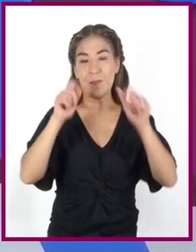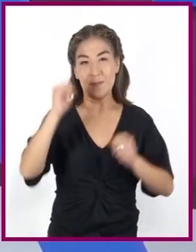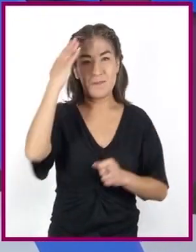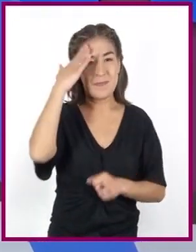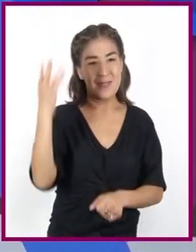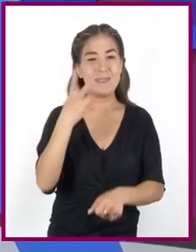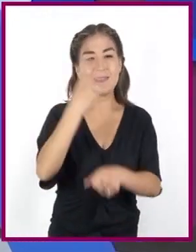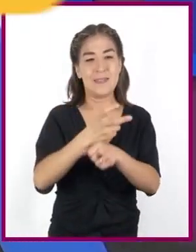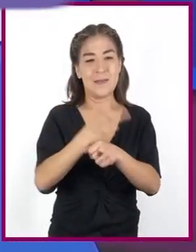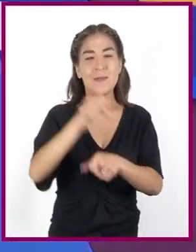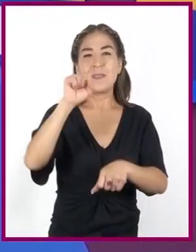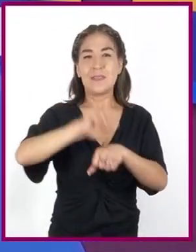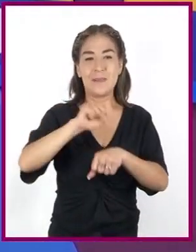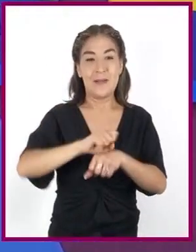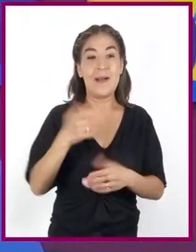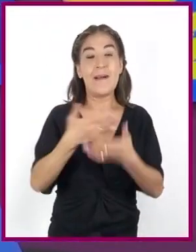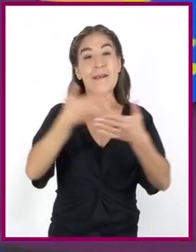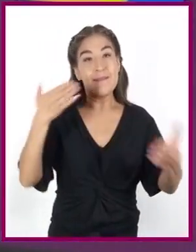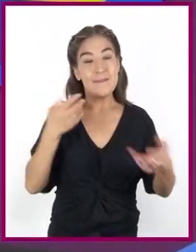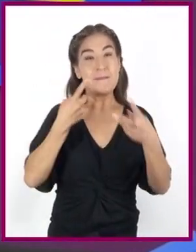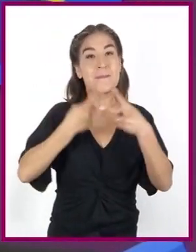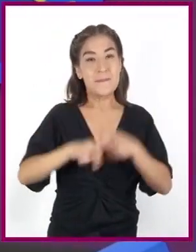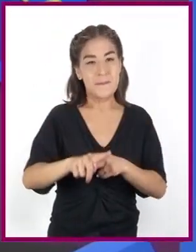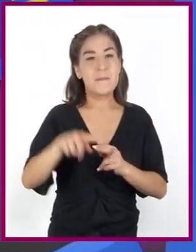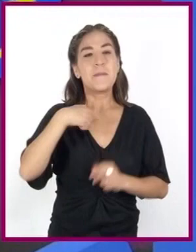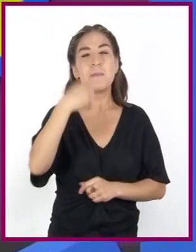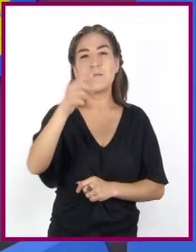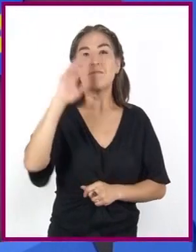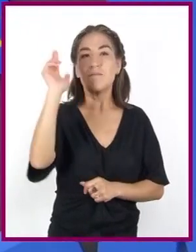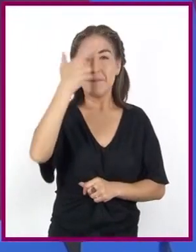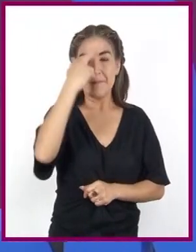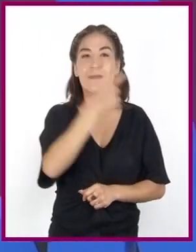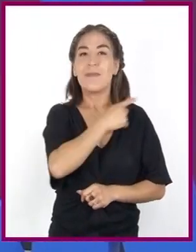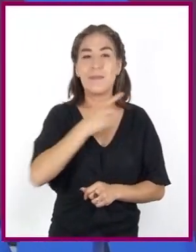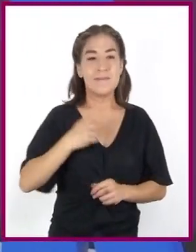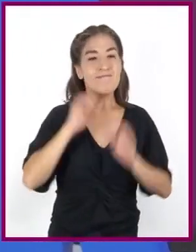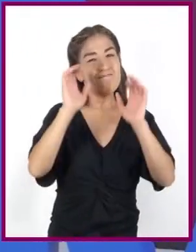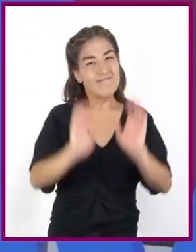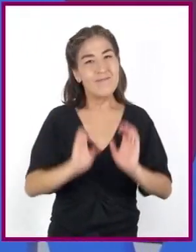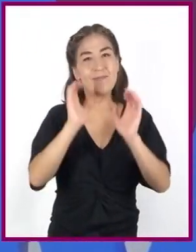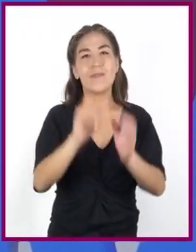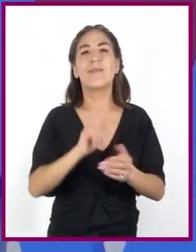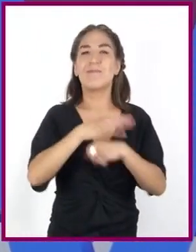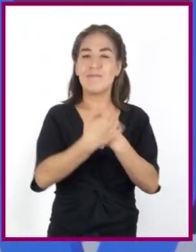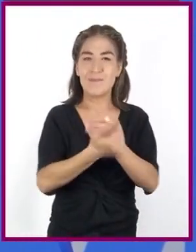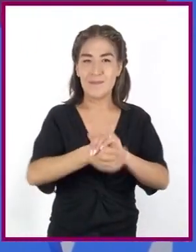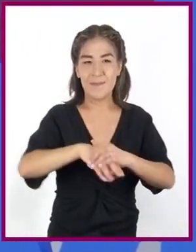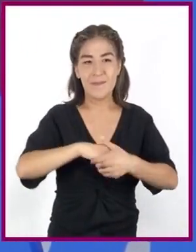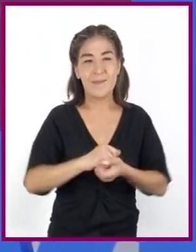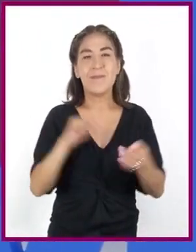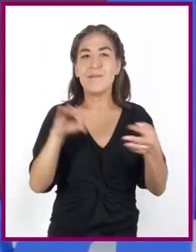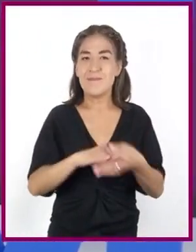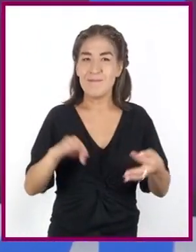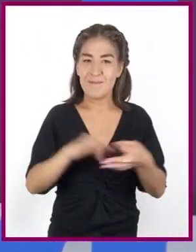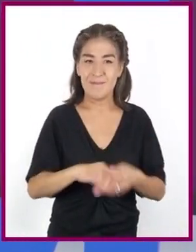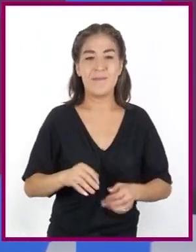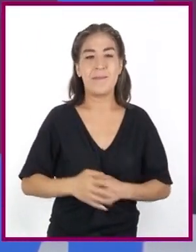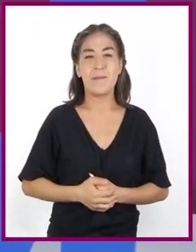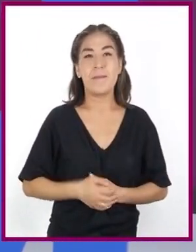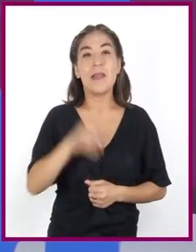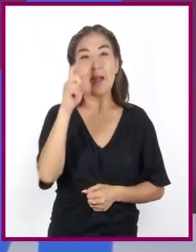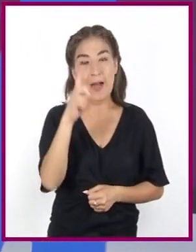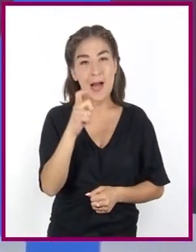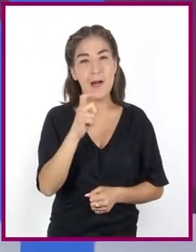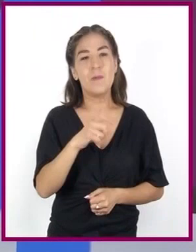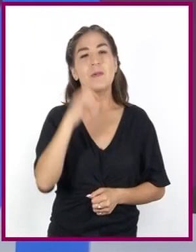de secundaria. Antes de iniciar, les recuerdo que debemos seguir cuidándonos lavando frecuentemente nuestras manos con